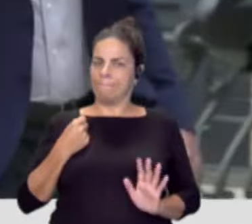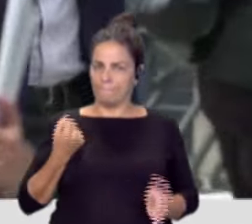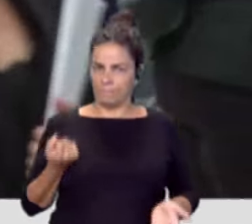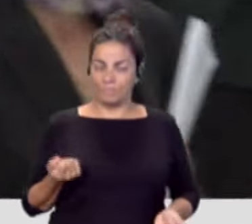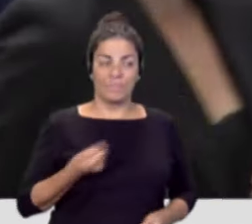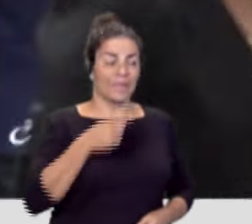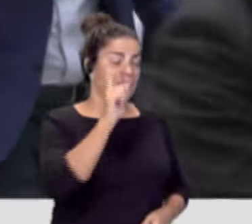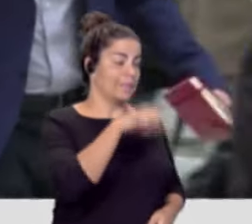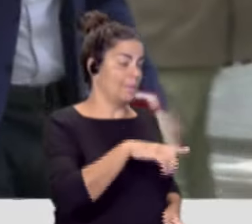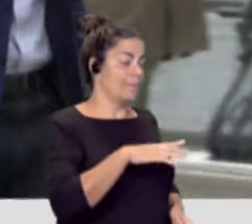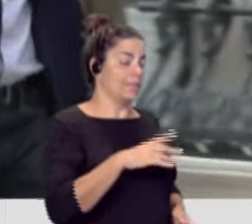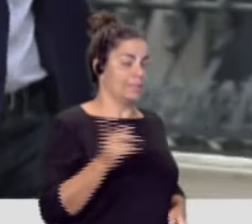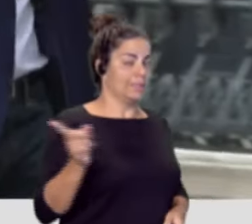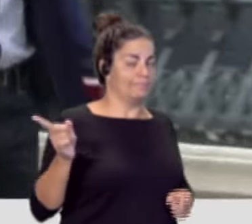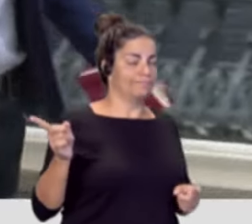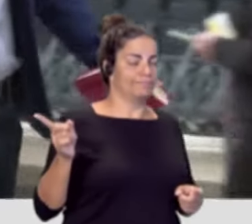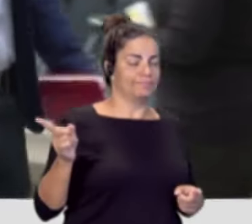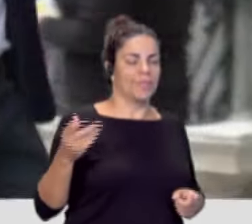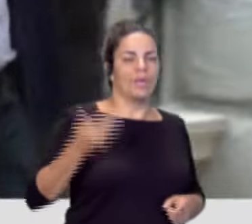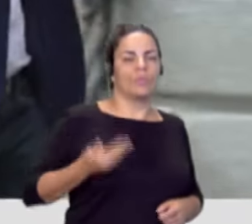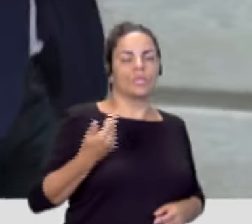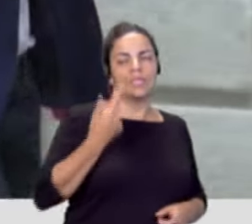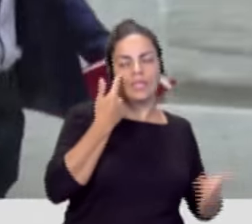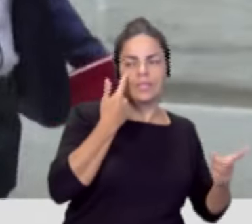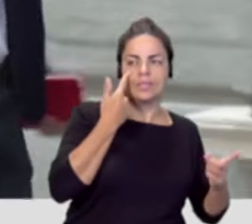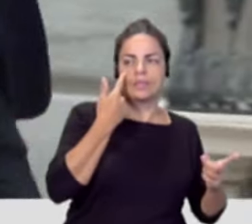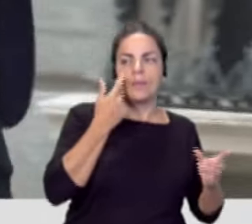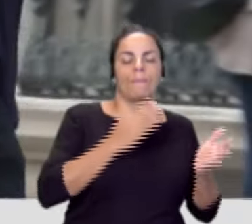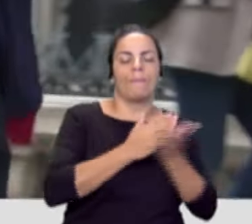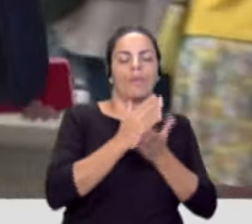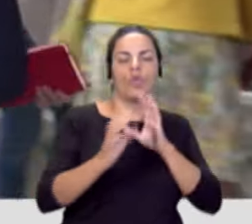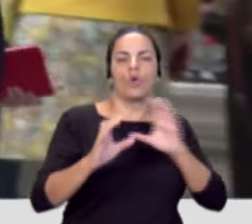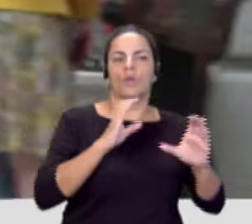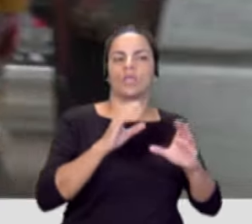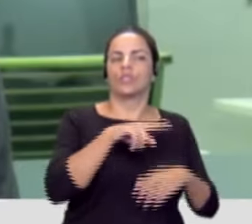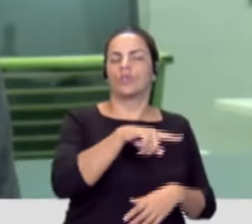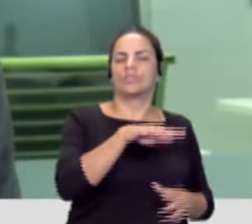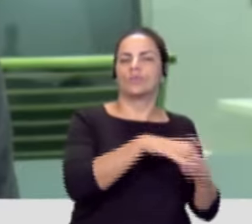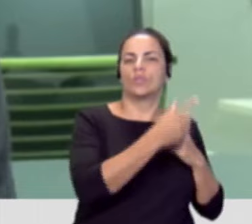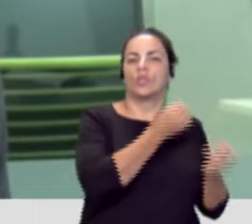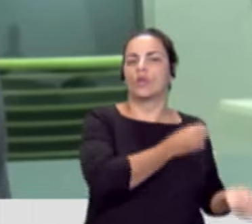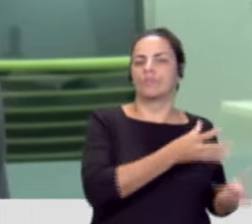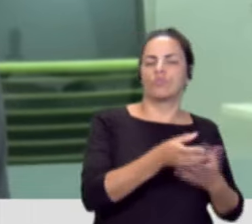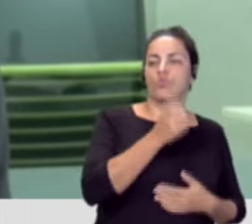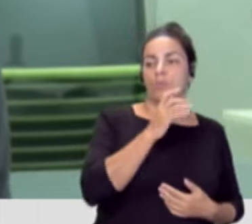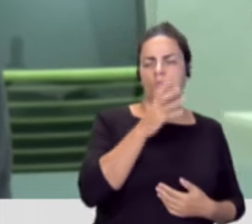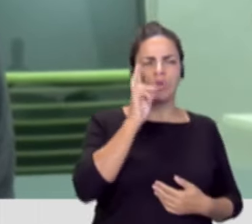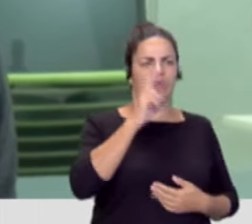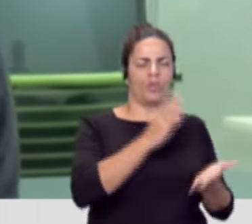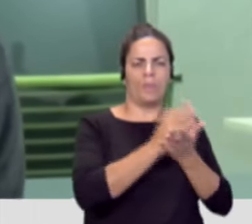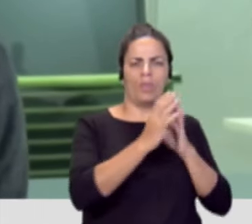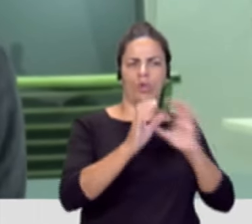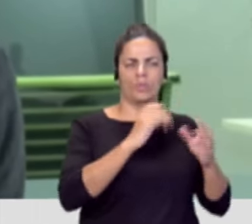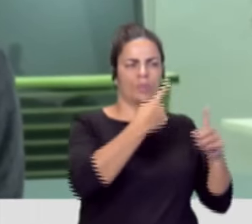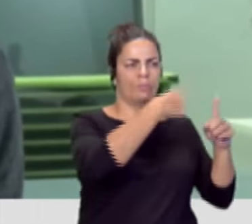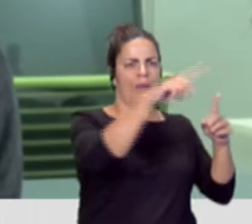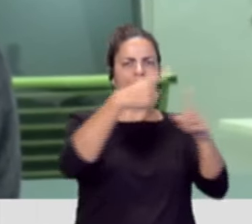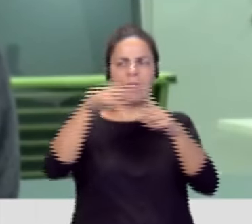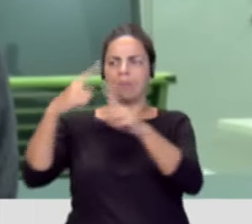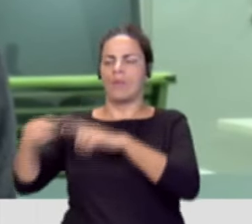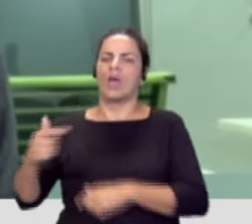cómo se está leyendo esta situación con respecto a los propios medios de comunicación, porque he escuchado en varios medios diferentes. Bueno, ¿y por qué no denunciaron